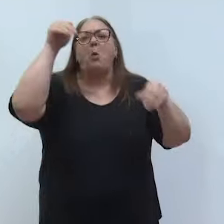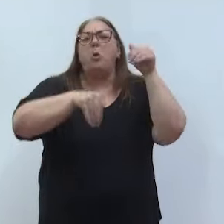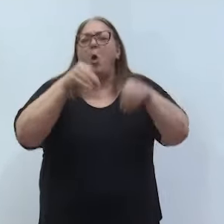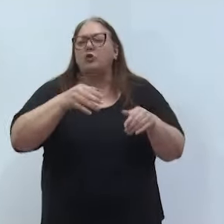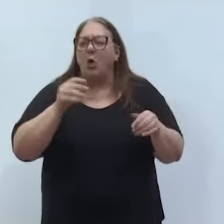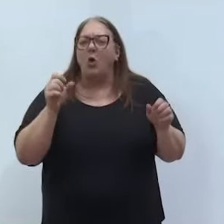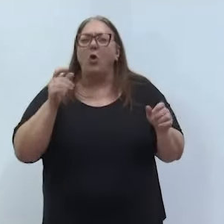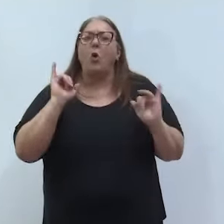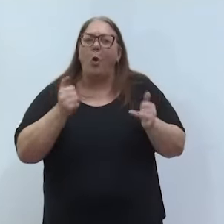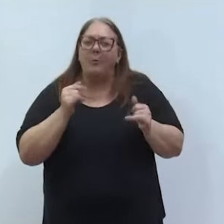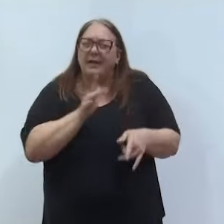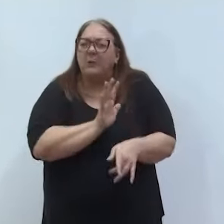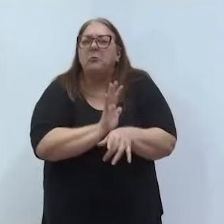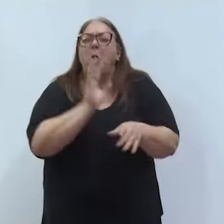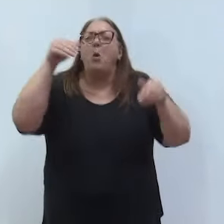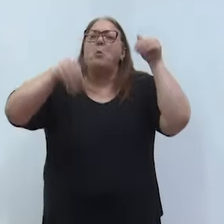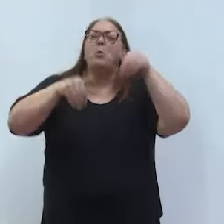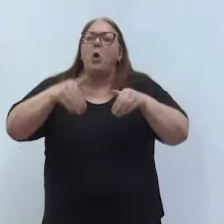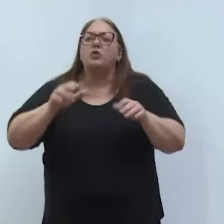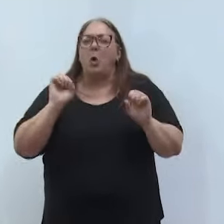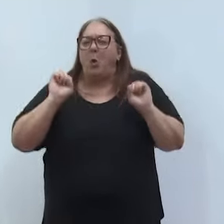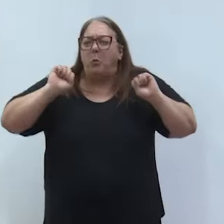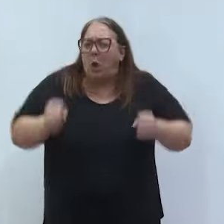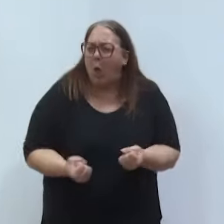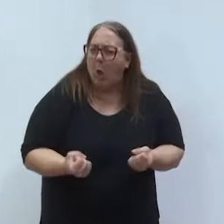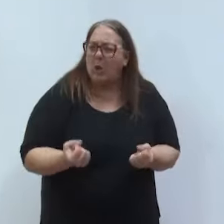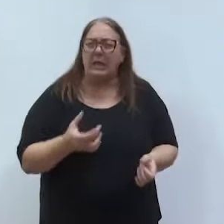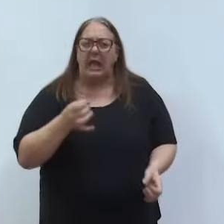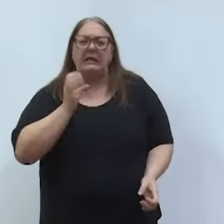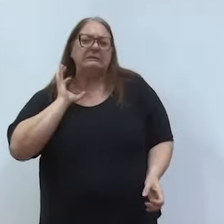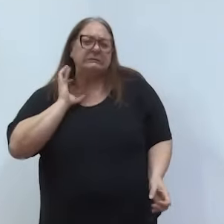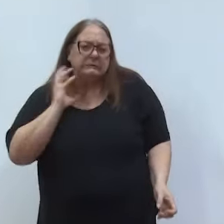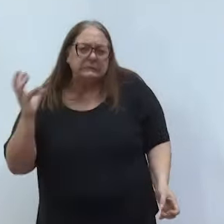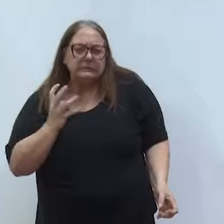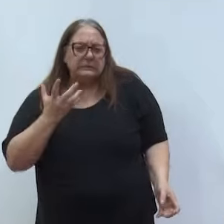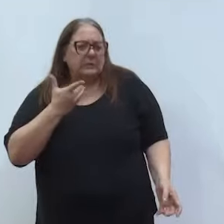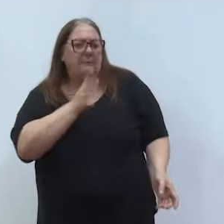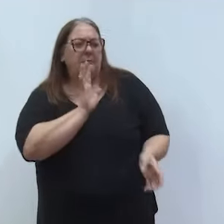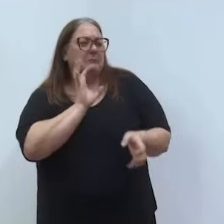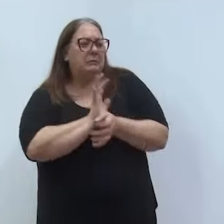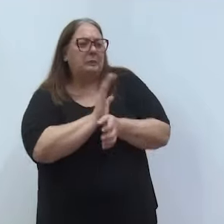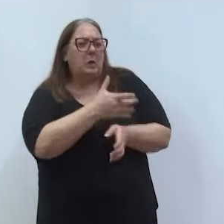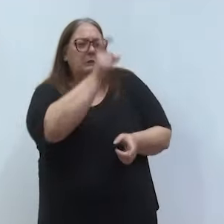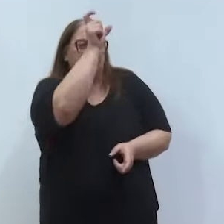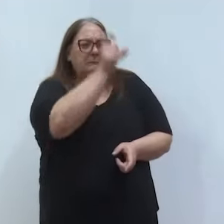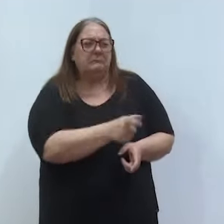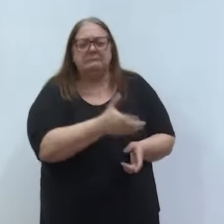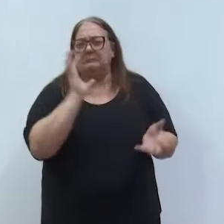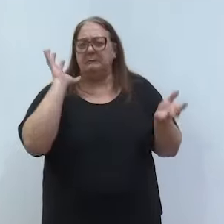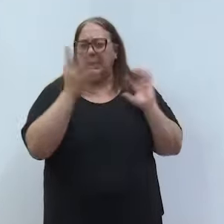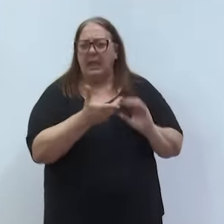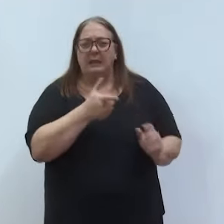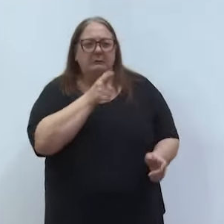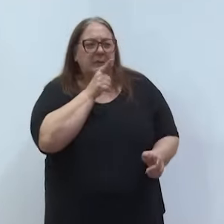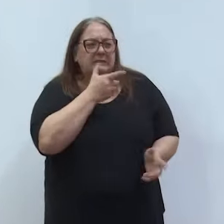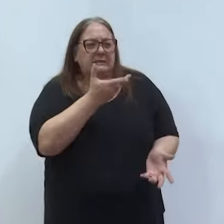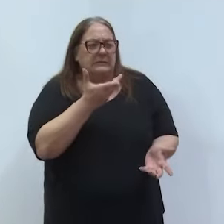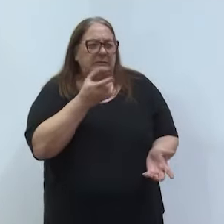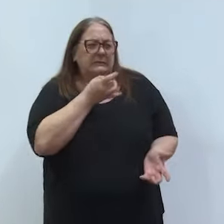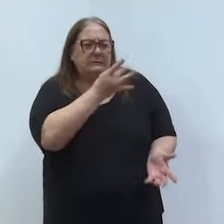joven que el voto porque no le interesa porque esto que lo otro Porque es un personaje llamativo y otra cosa también que me